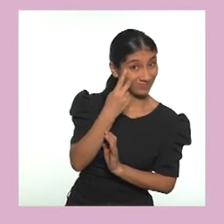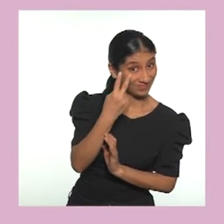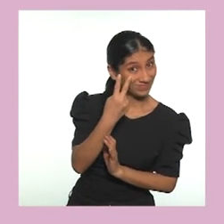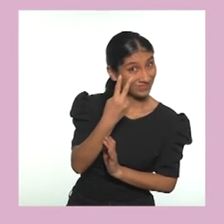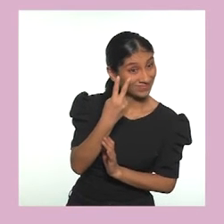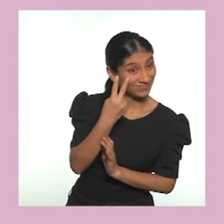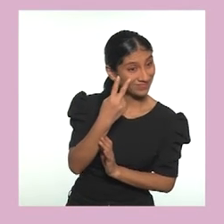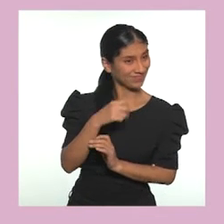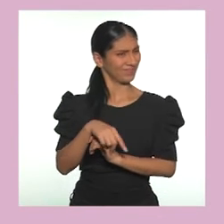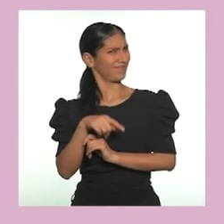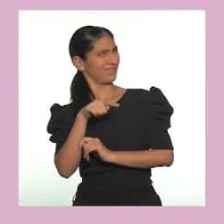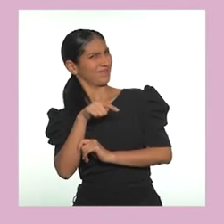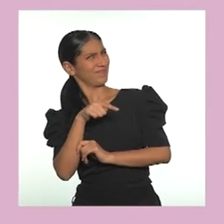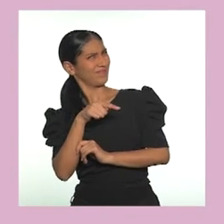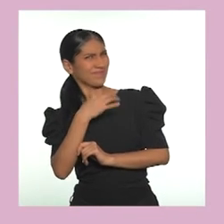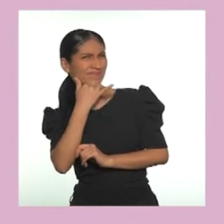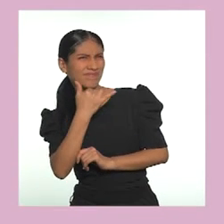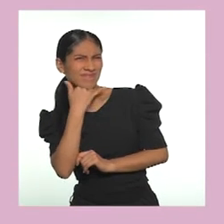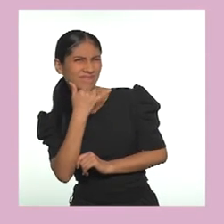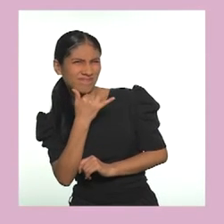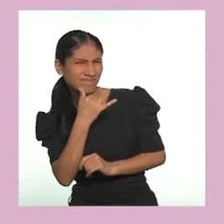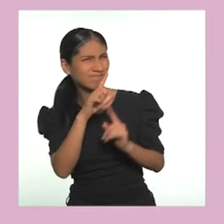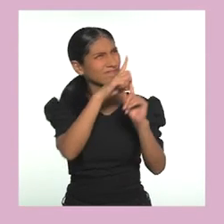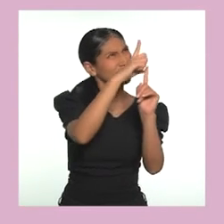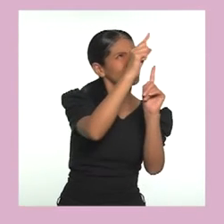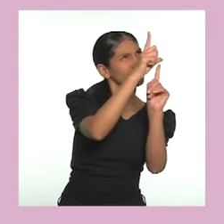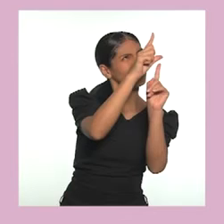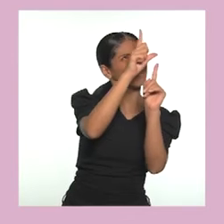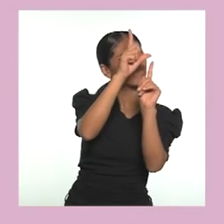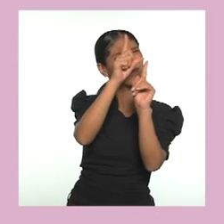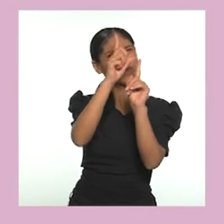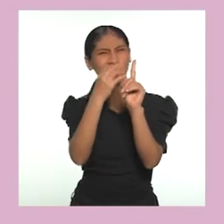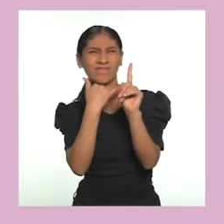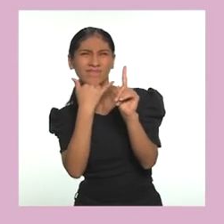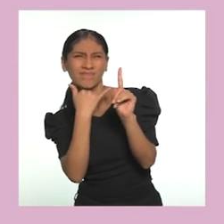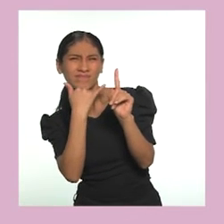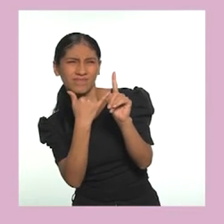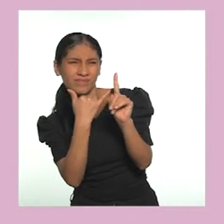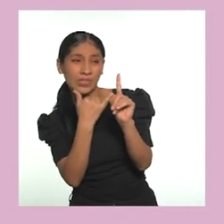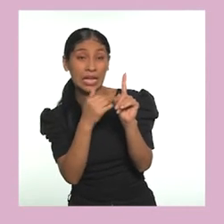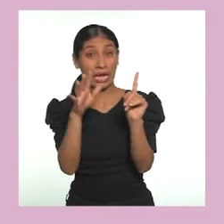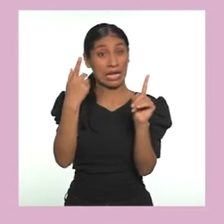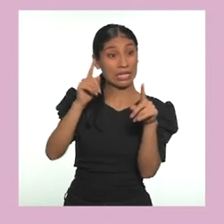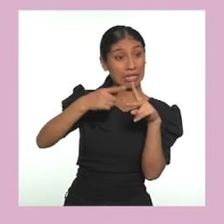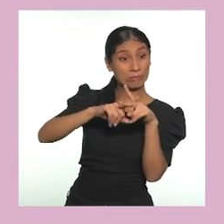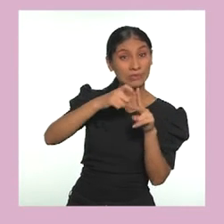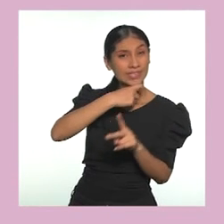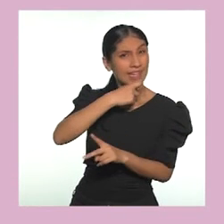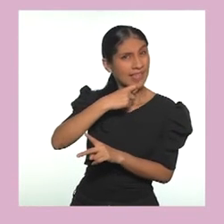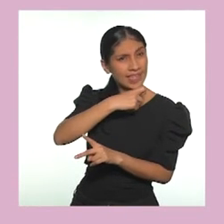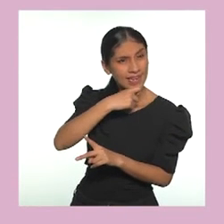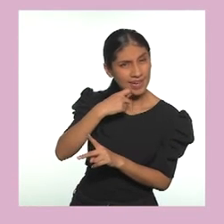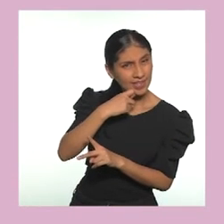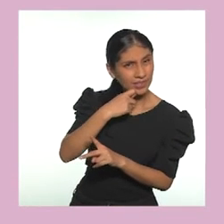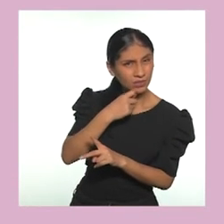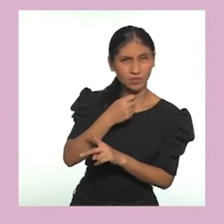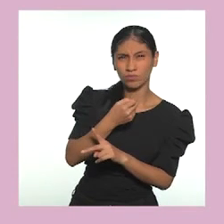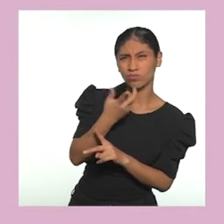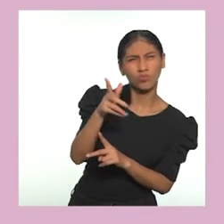¡Sammy! ¡Mira! ¡Ay! ¿Qué le pasó a las hierbitas? Creo que se han empezado a secar,